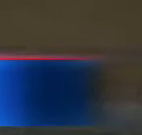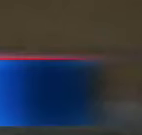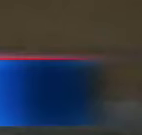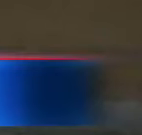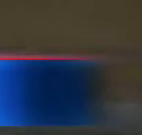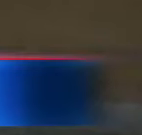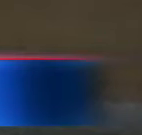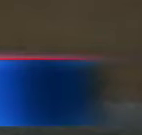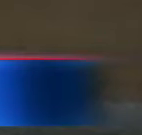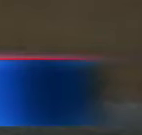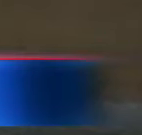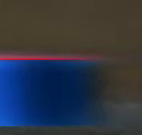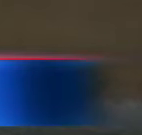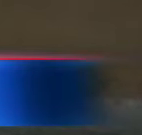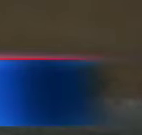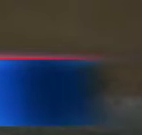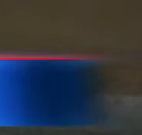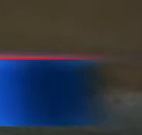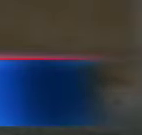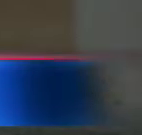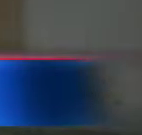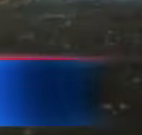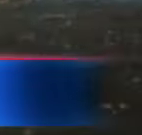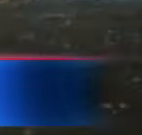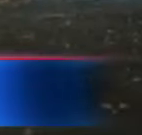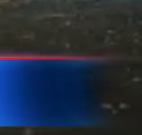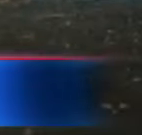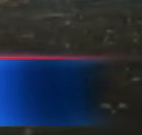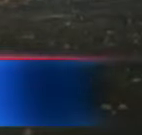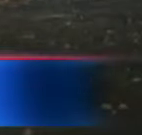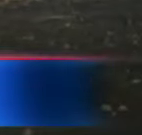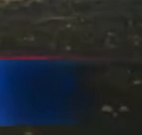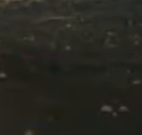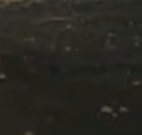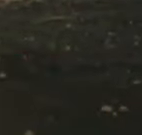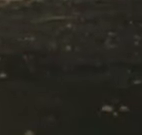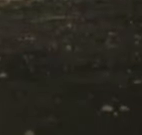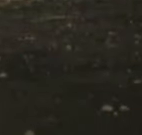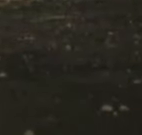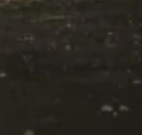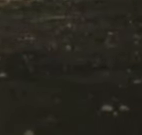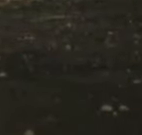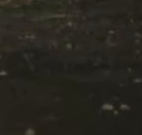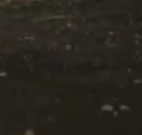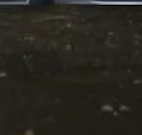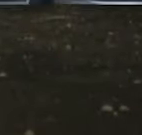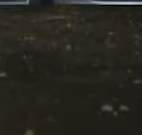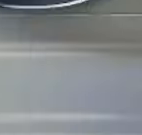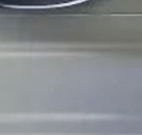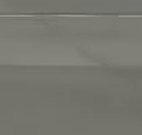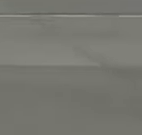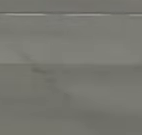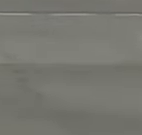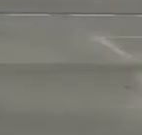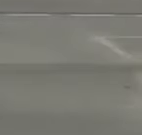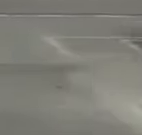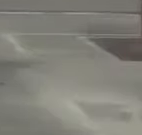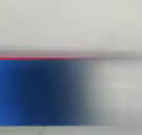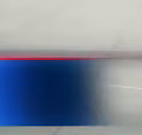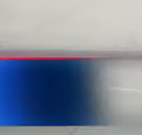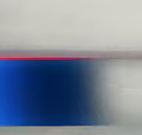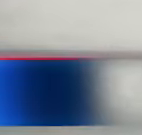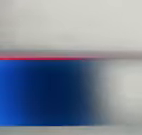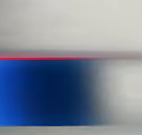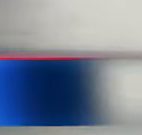un artefacto explosivo en el exterior de un local de eventos ubicado en La Alborada. El